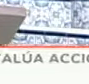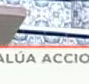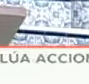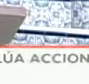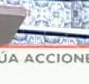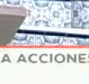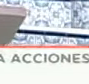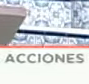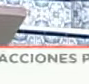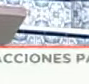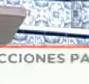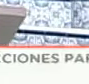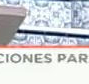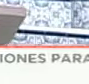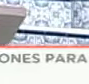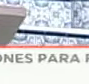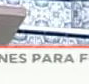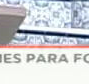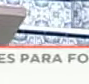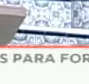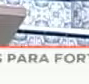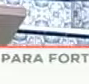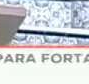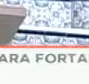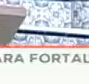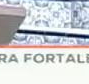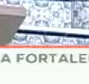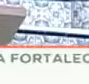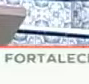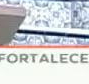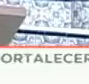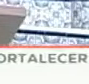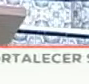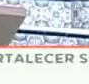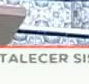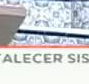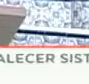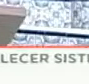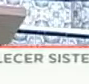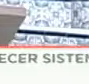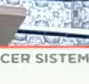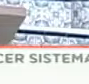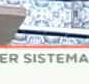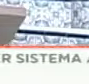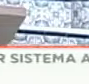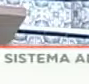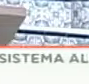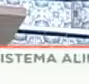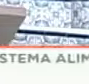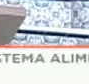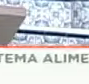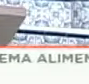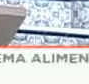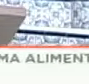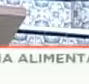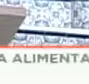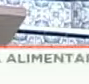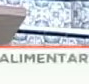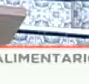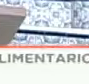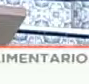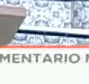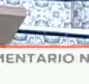1 del distrito Capital, 1 del estado Bolívar, 1 del estado Aragua y 1 del estado Yaracuy.